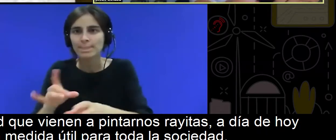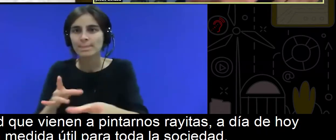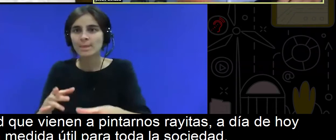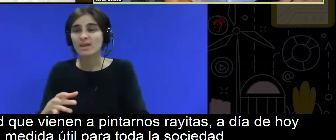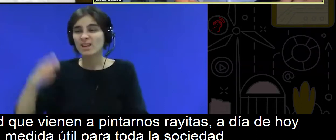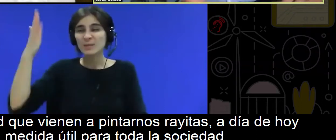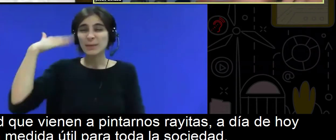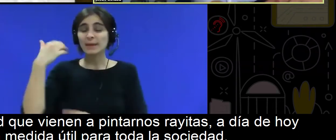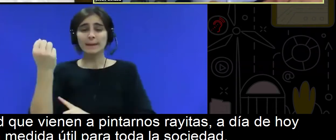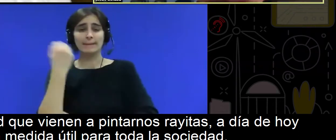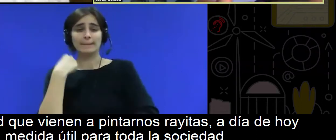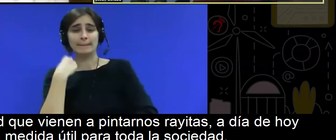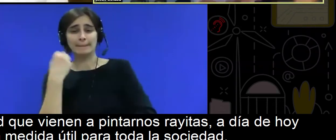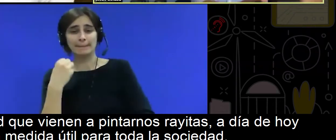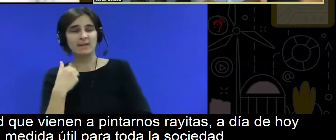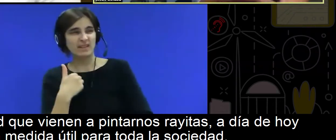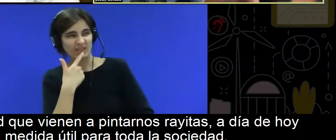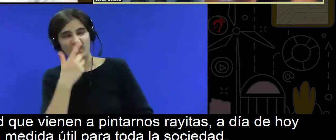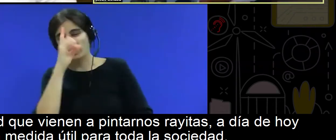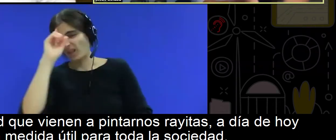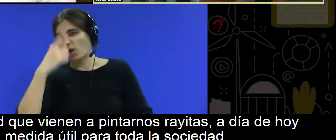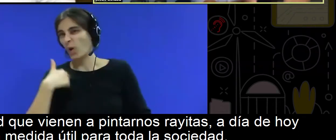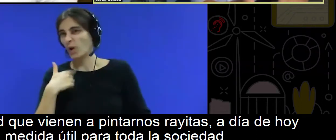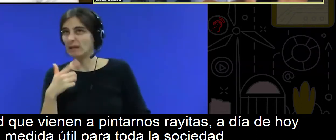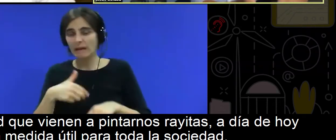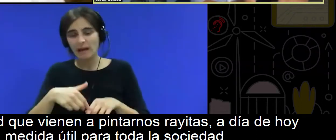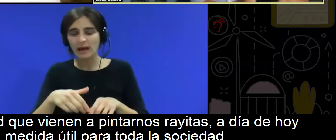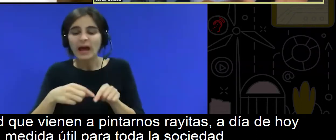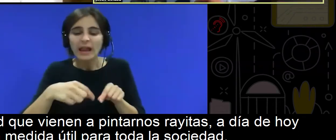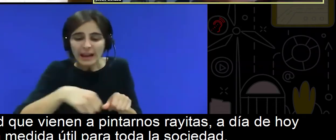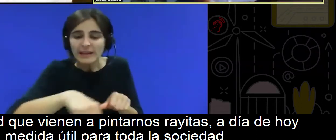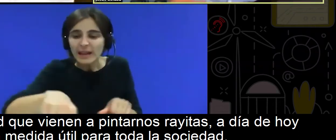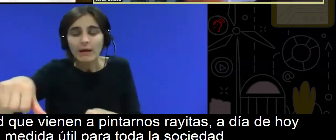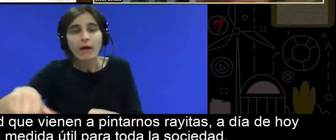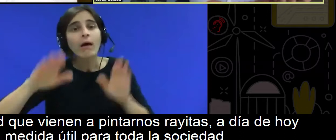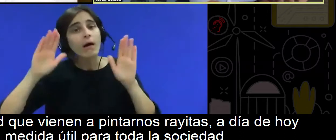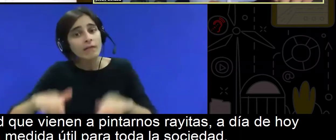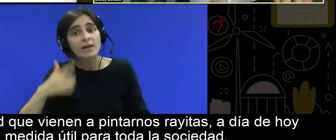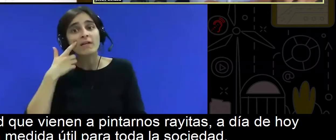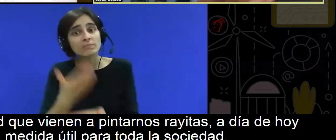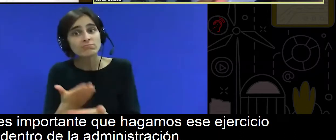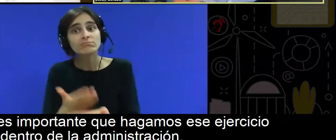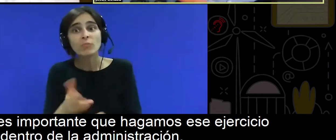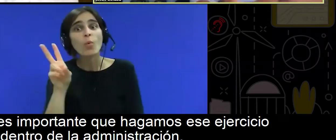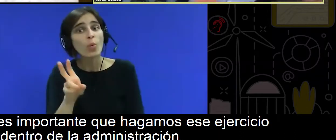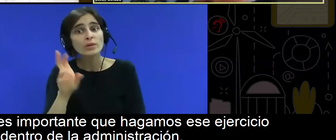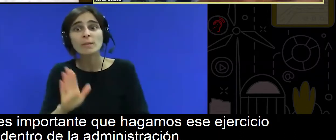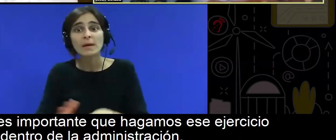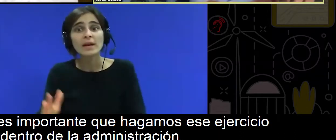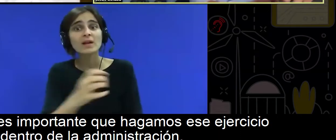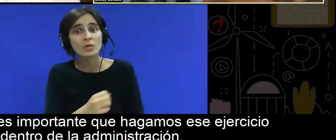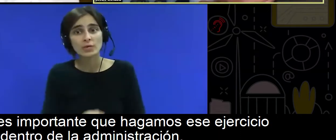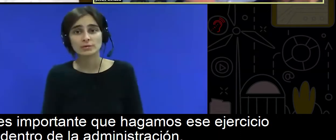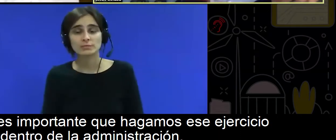aquí a pintarnos rayitas, resulta que a día de hoy es una medida útil para toda la sociedad, ¿no? Como esa podemos poner muchos más ejemplos. Pero,